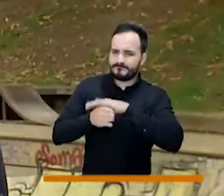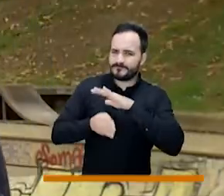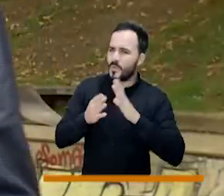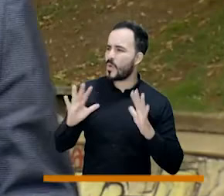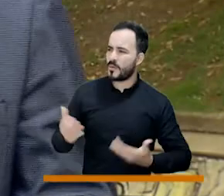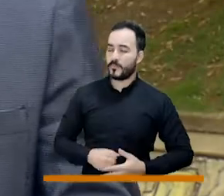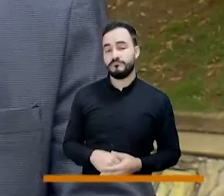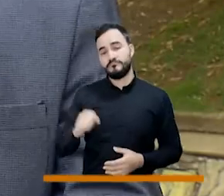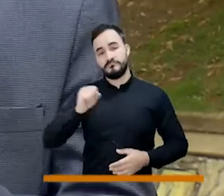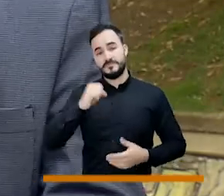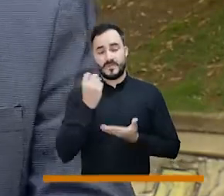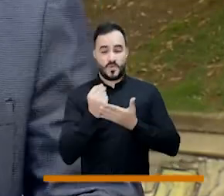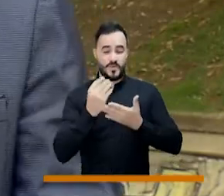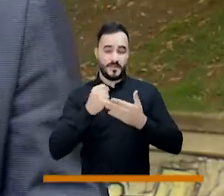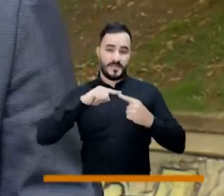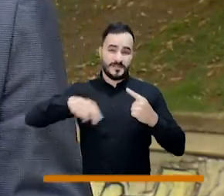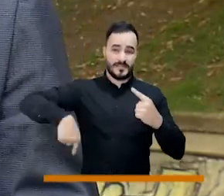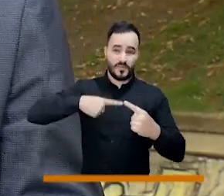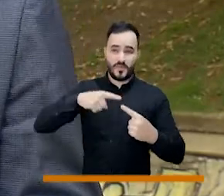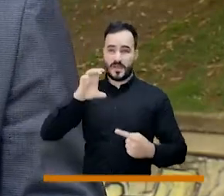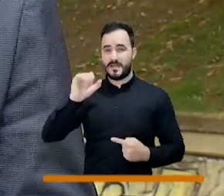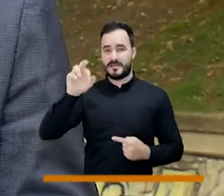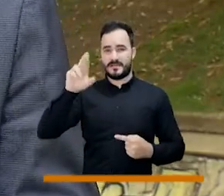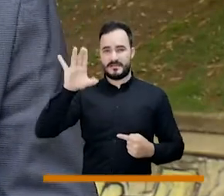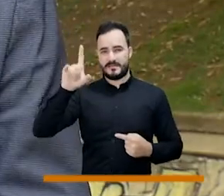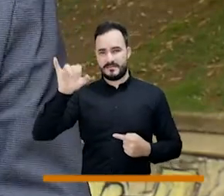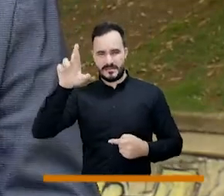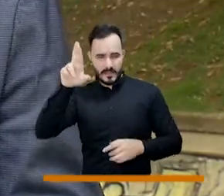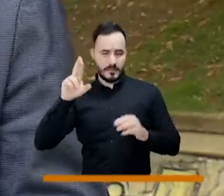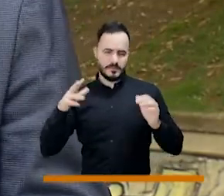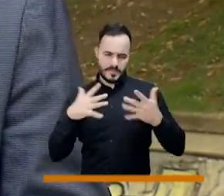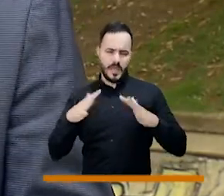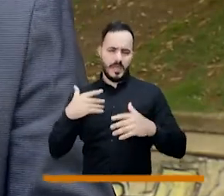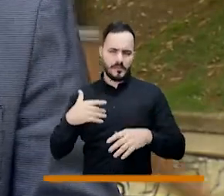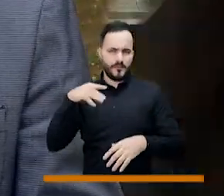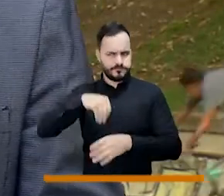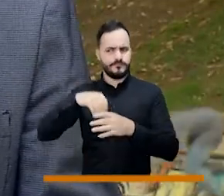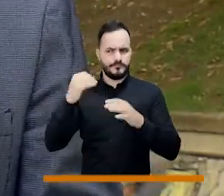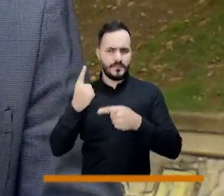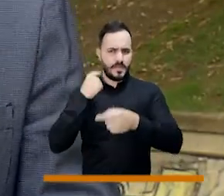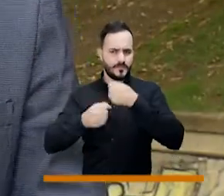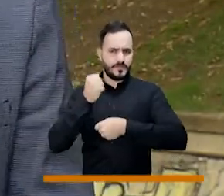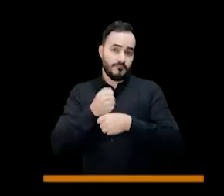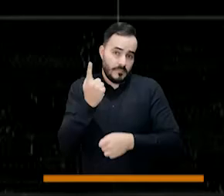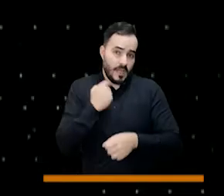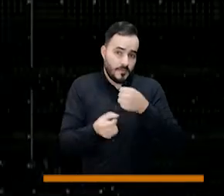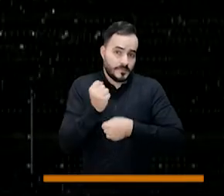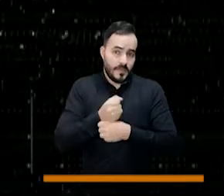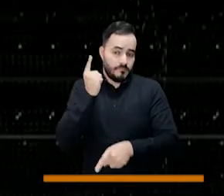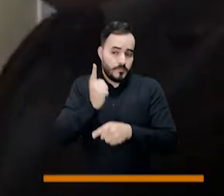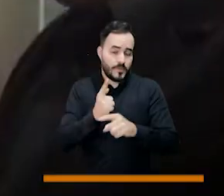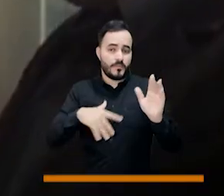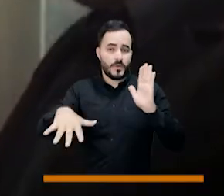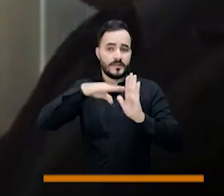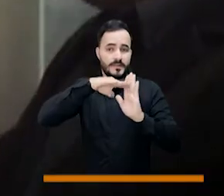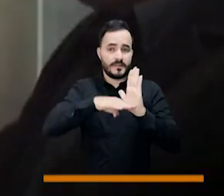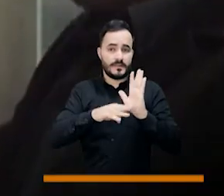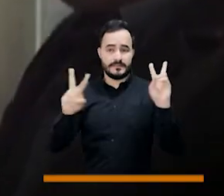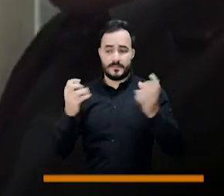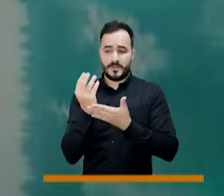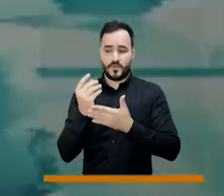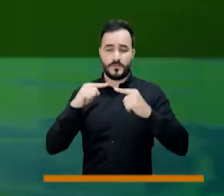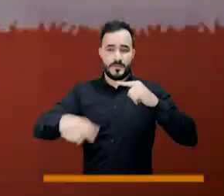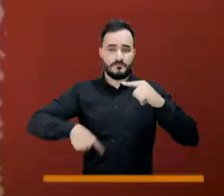Catherine, la economía circular ha estado presente en la agenda del Consejo de Medellín. Precisamente sí. En diciembre, a finales del año pasado, aprobamos la política pública